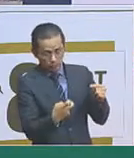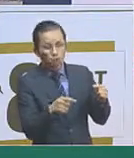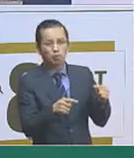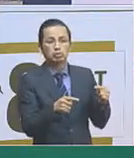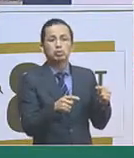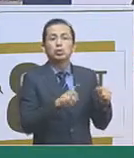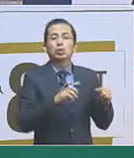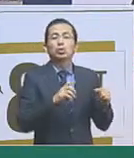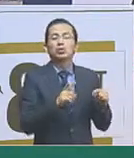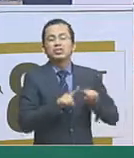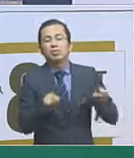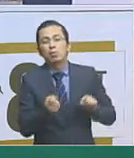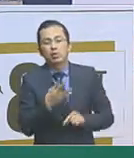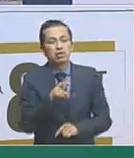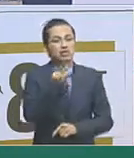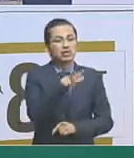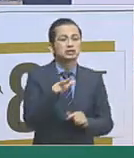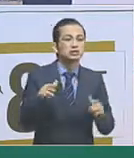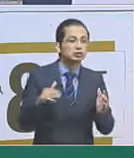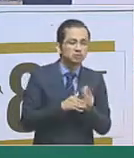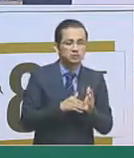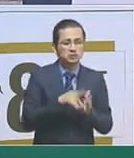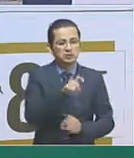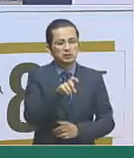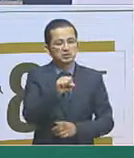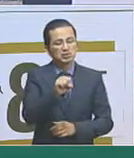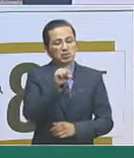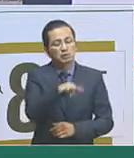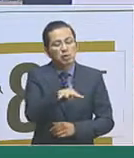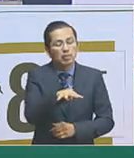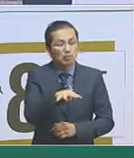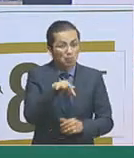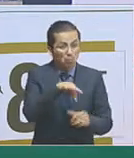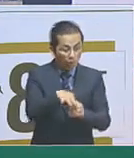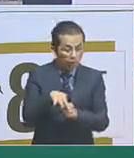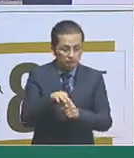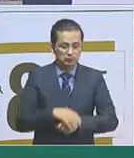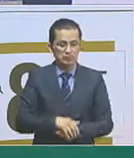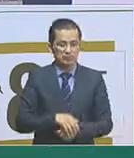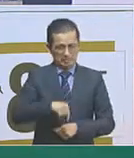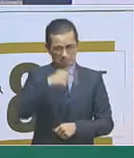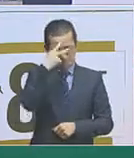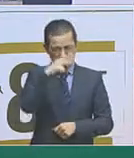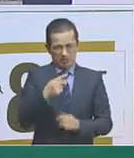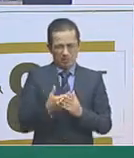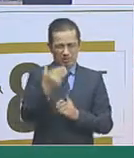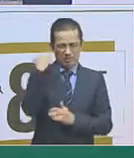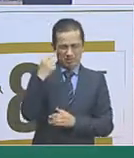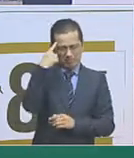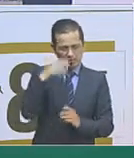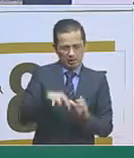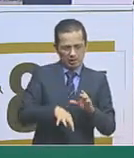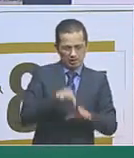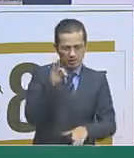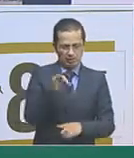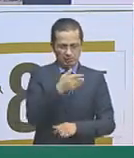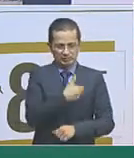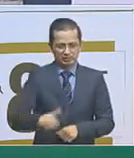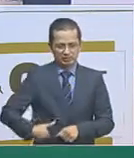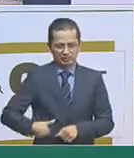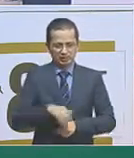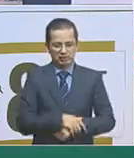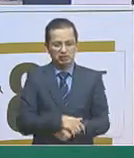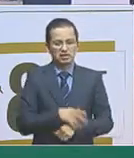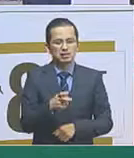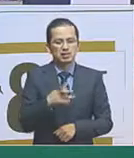18 mil 169 votos en mexico en la elección presidencial show solo hubo una